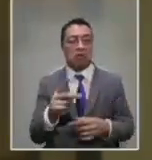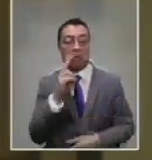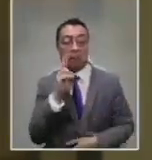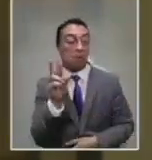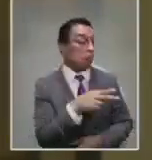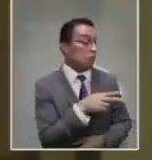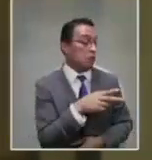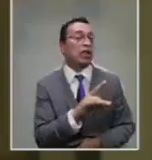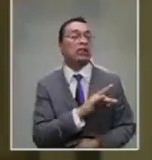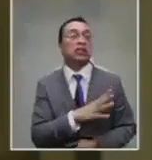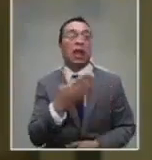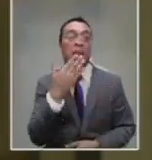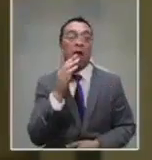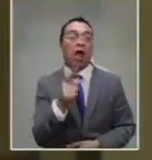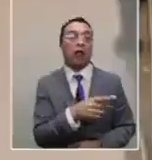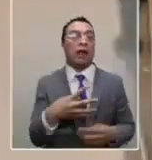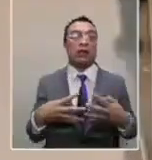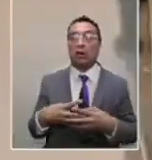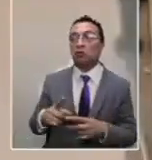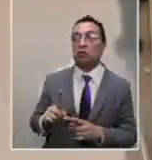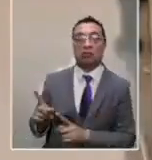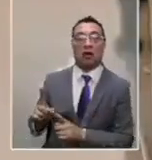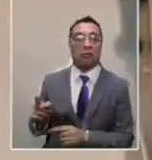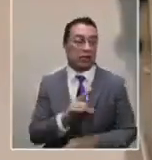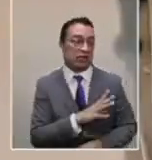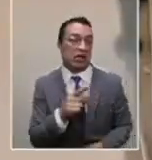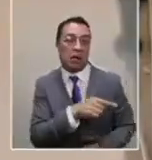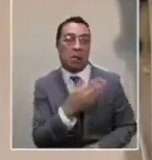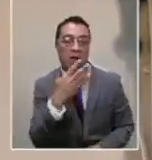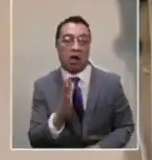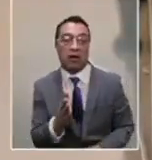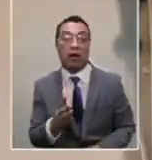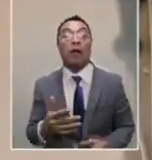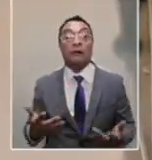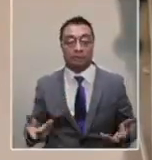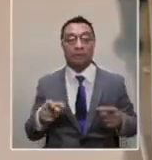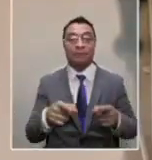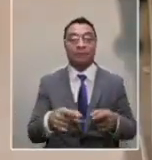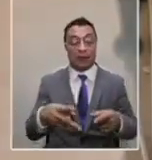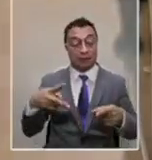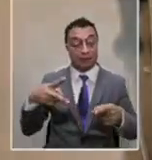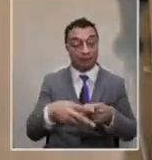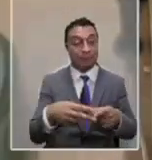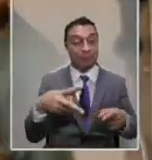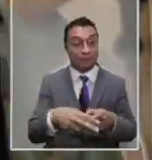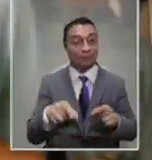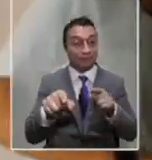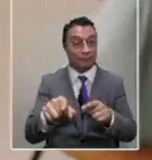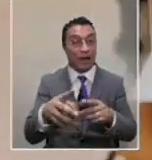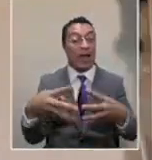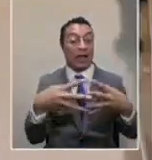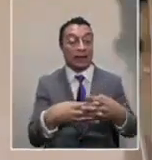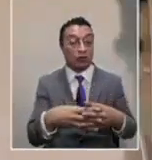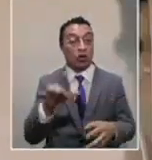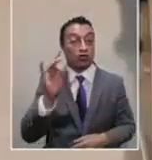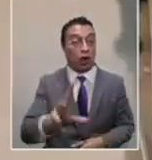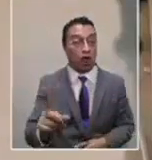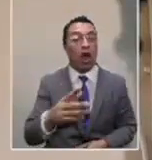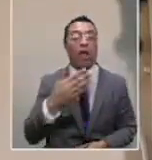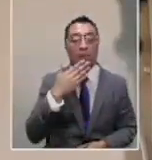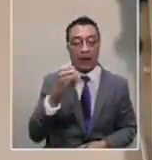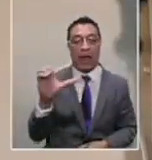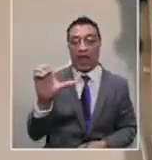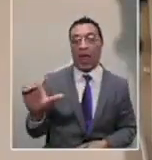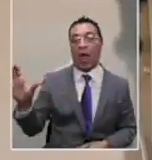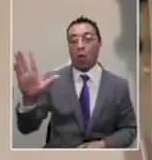y estén mirando hacia Chile en vez de Estados Unidos. Claro, efectivamente, las restricciones no solo en Estados Unidos, sino